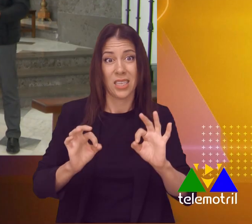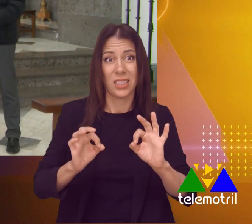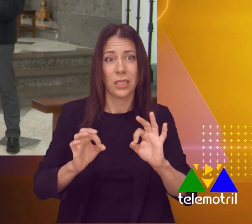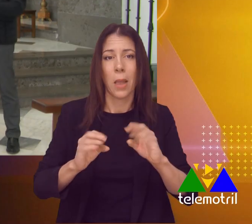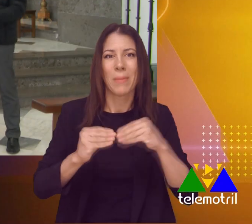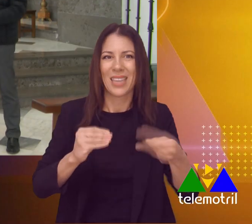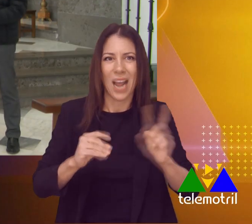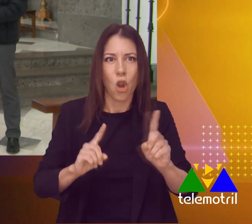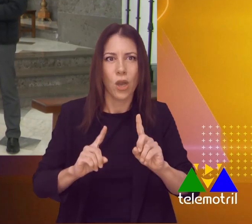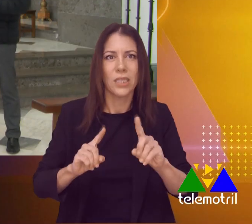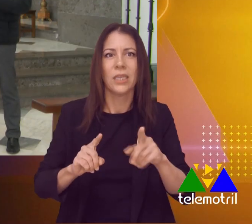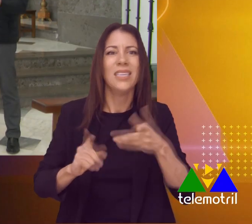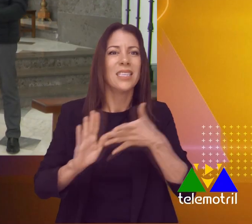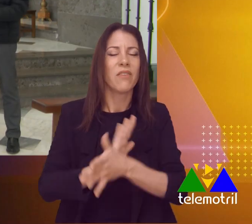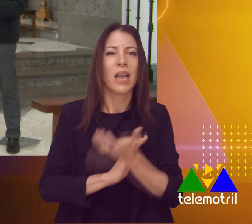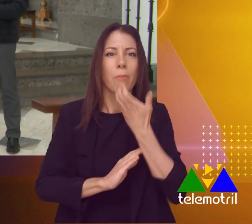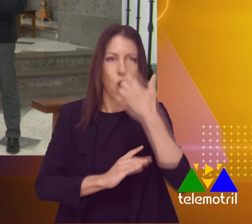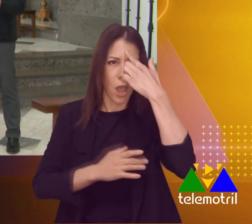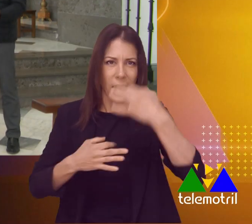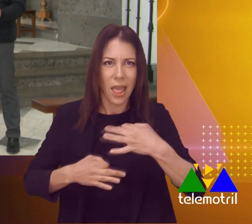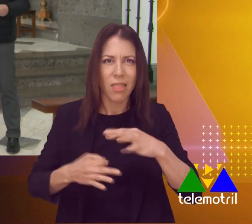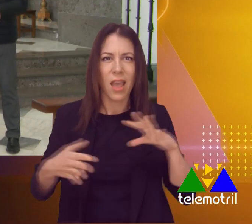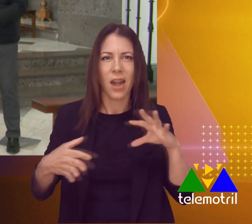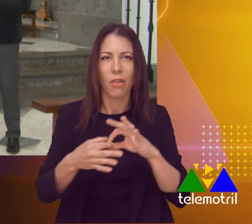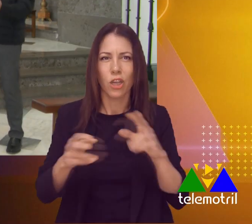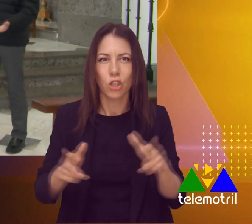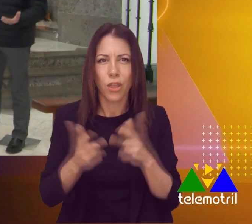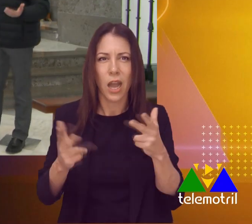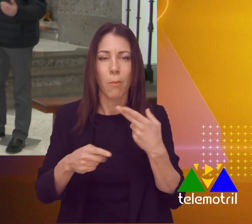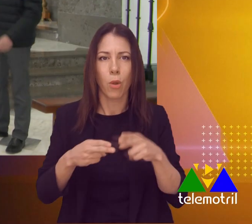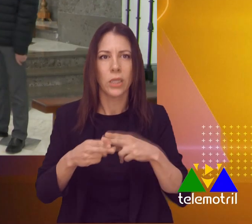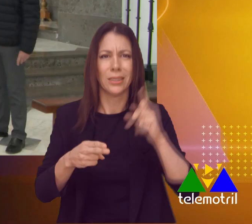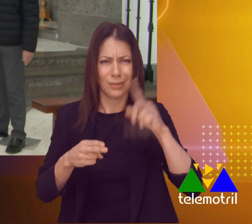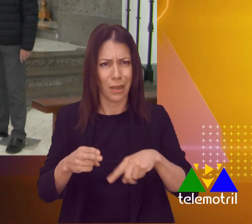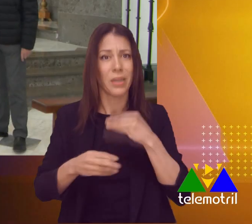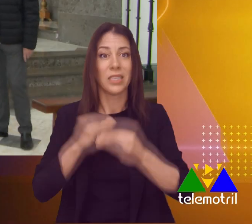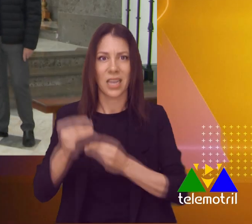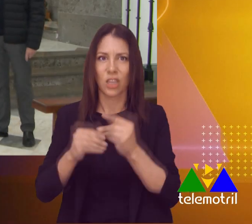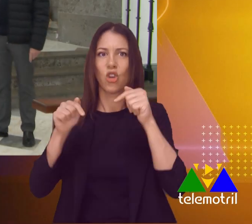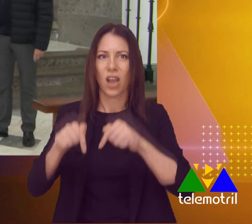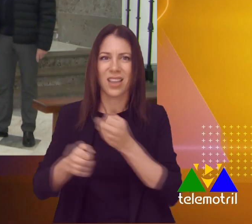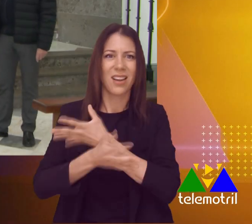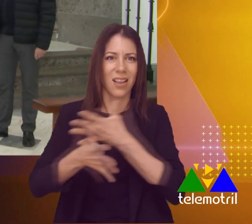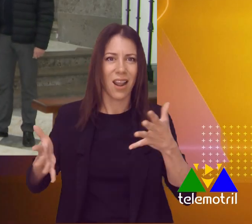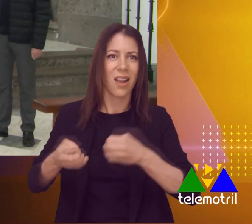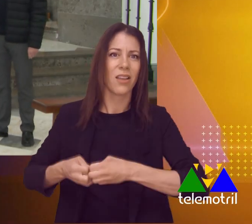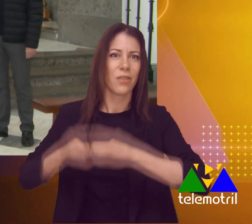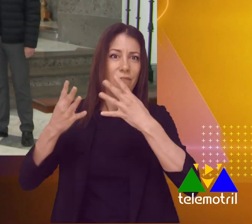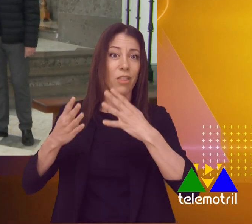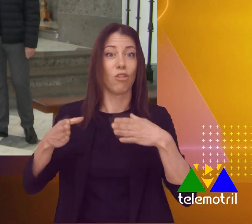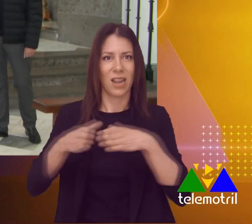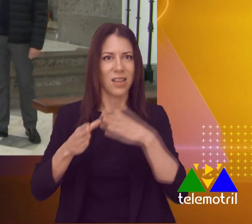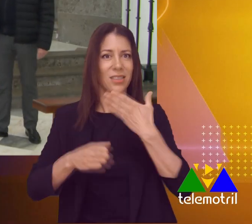las creencias y las relaciones sociales, políticas y económicas, pues también se han desarrollado en este gran edificio que es la Iglesia